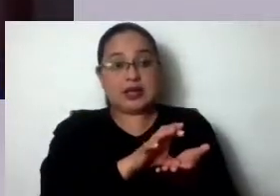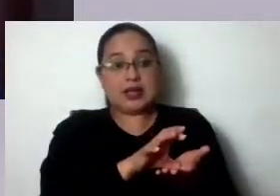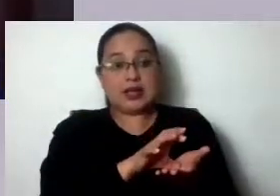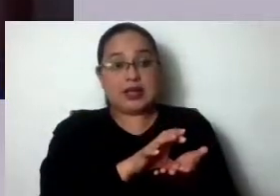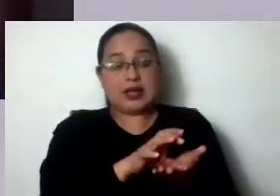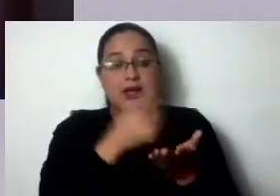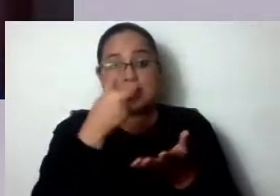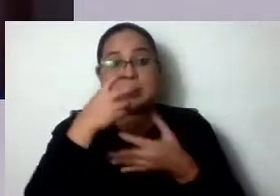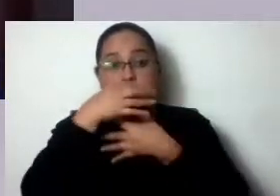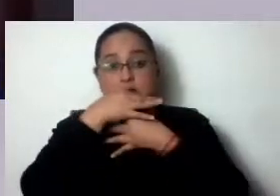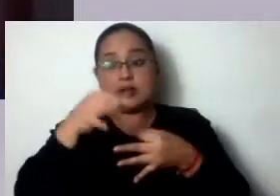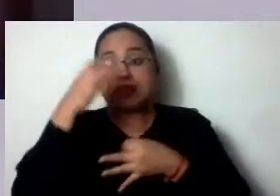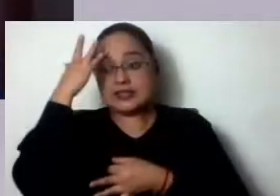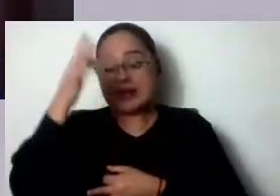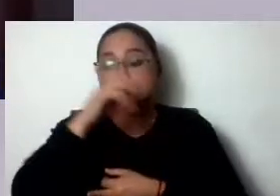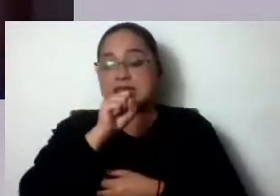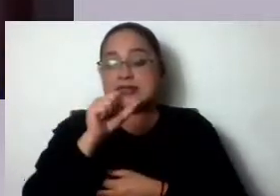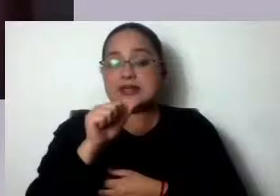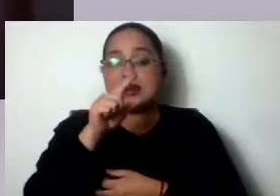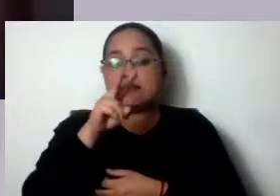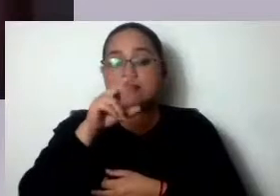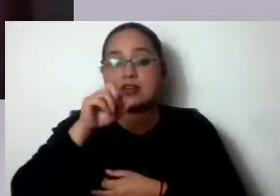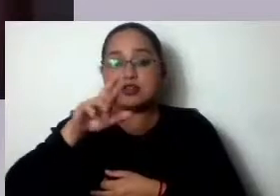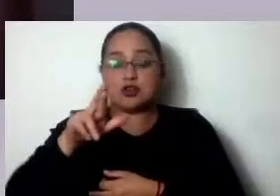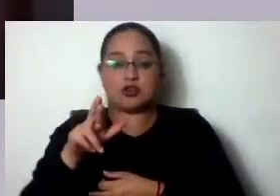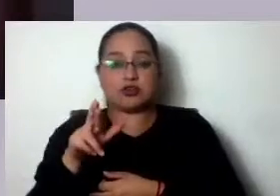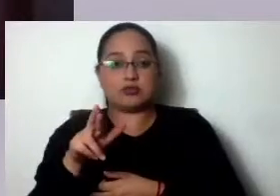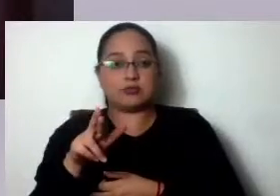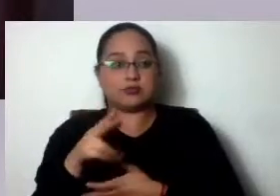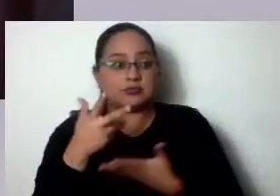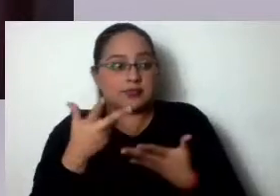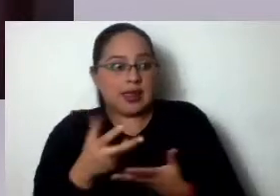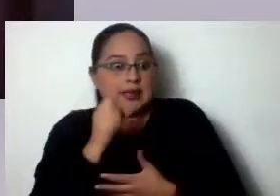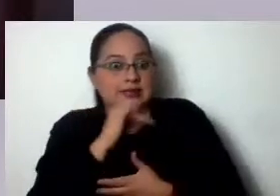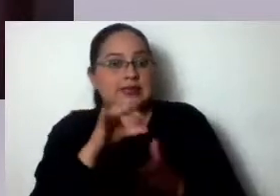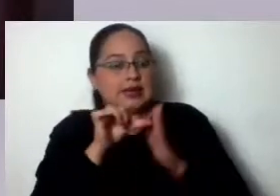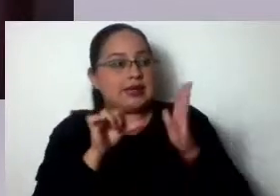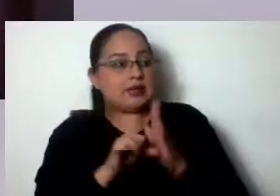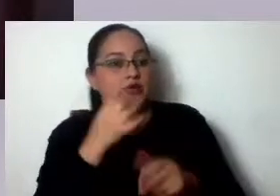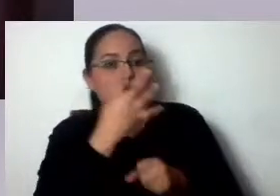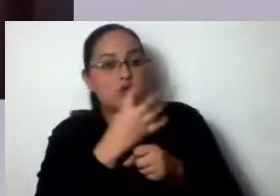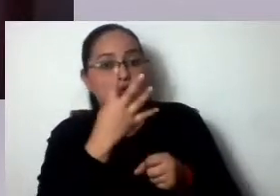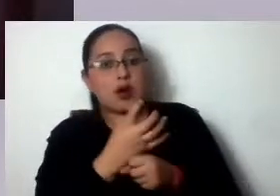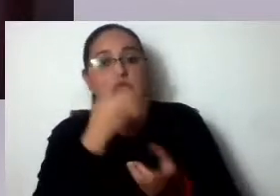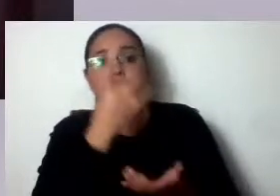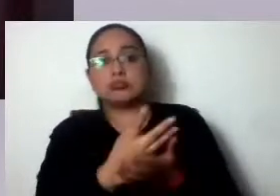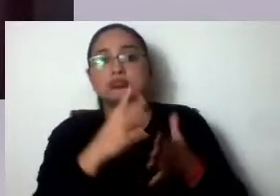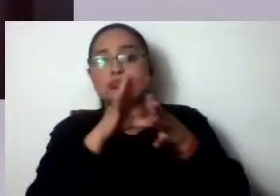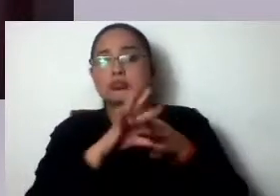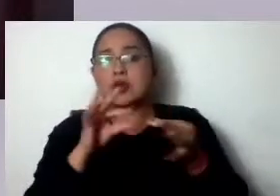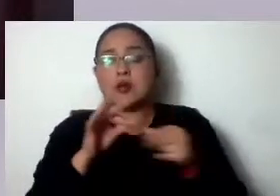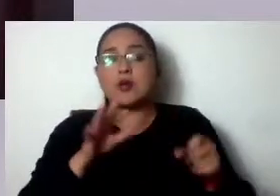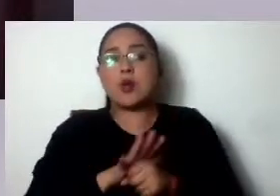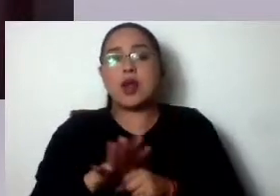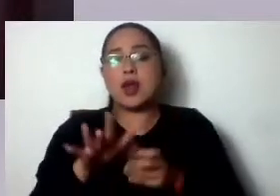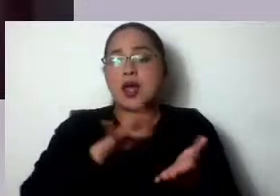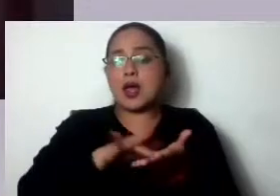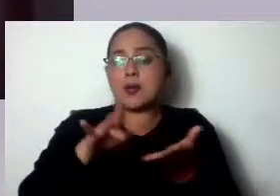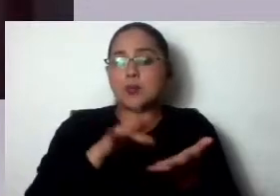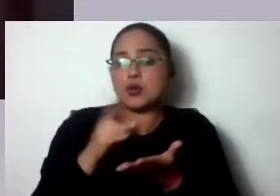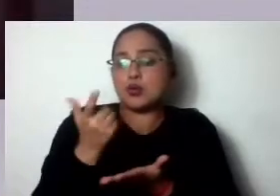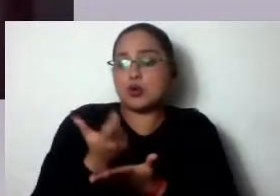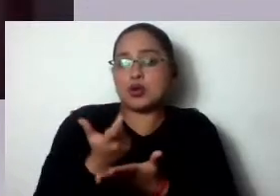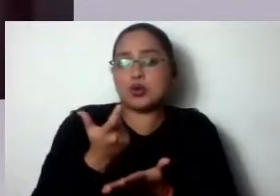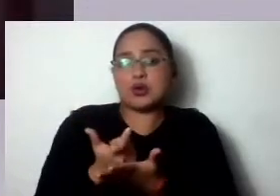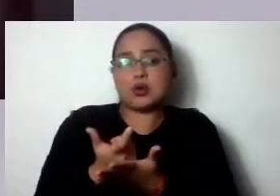protocolo de sant salvador y en efecto el día señalado artículo cuarto solo refiere el apoyo económico que